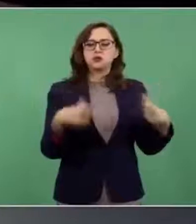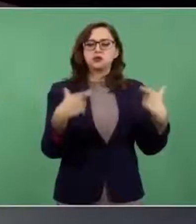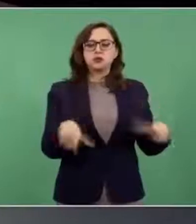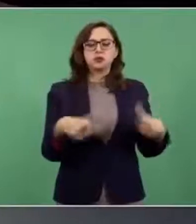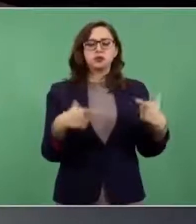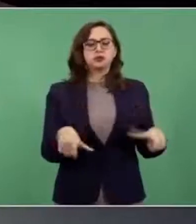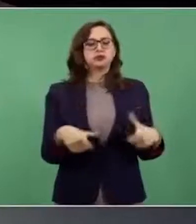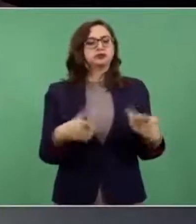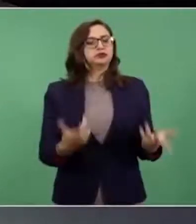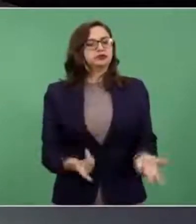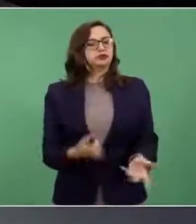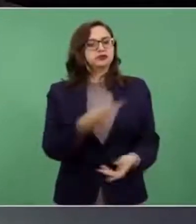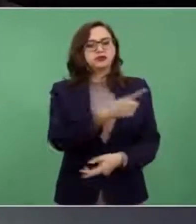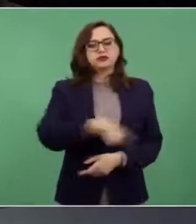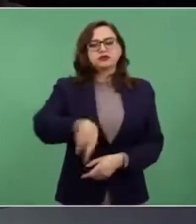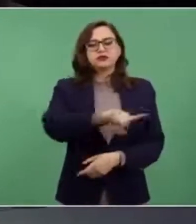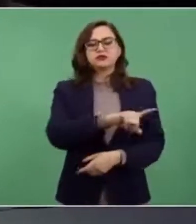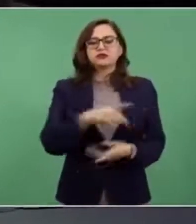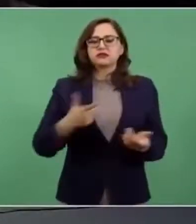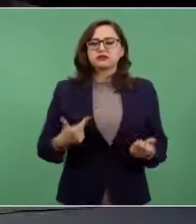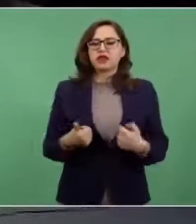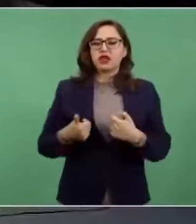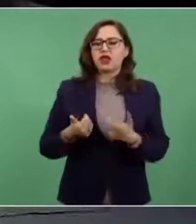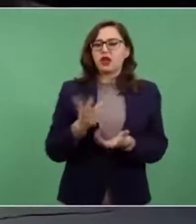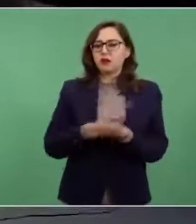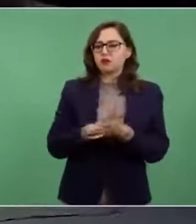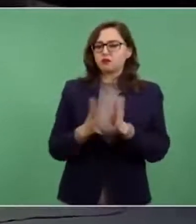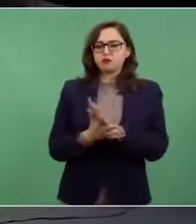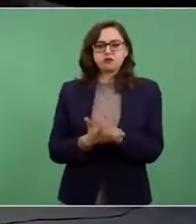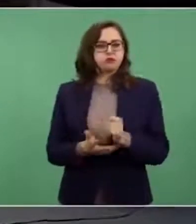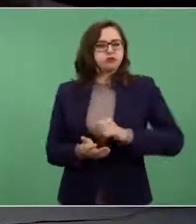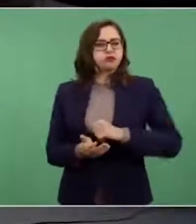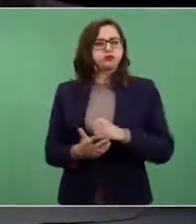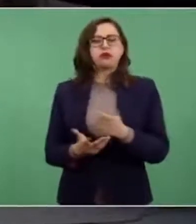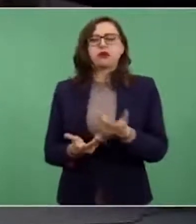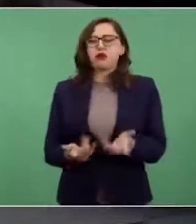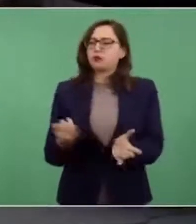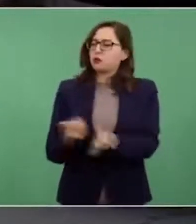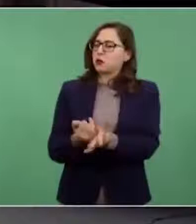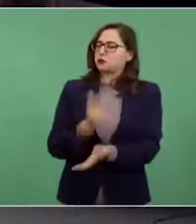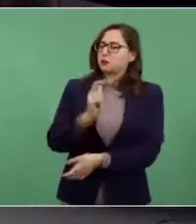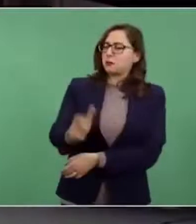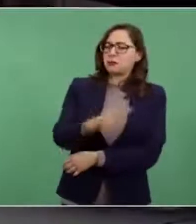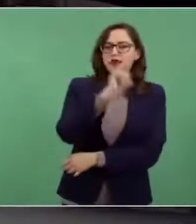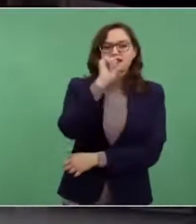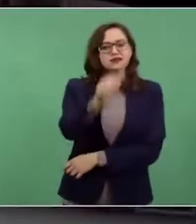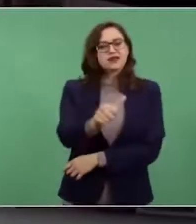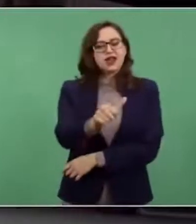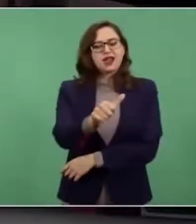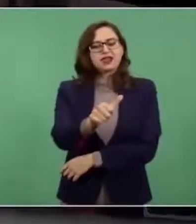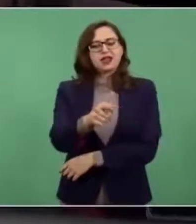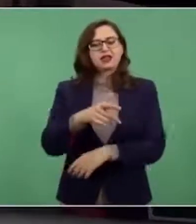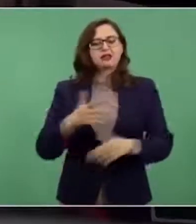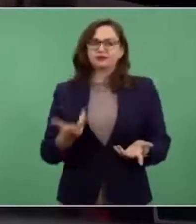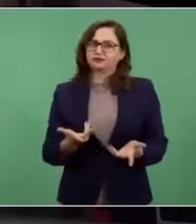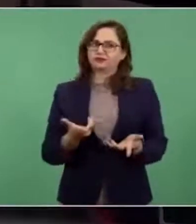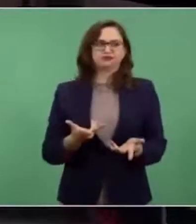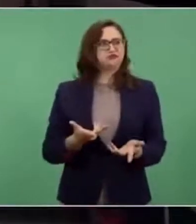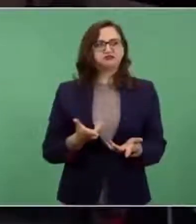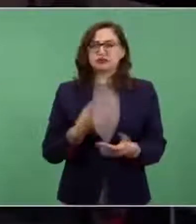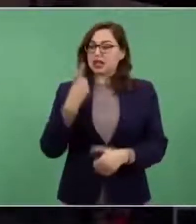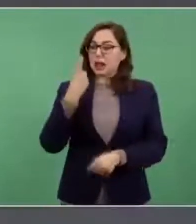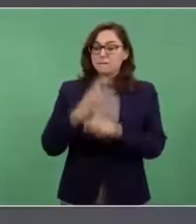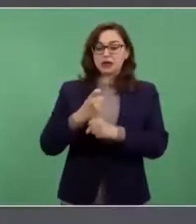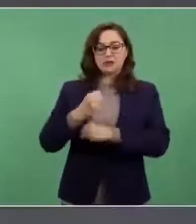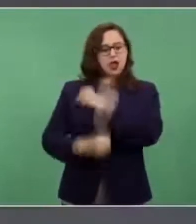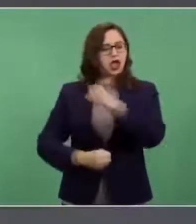beneficiarios del influyentismo, que no pagaban impuestos. Y se estableció en la